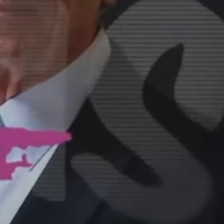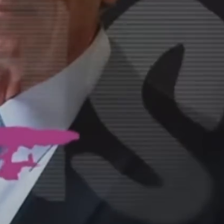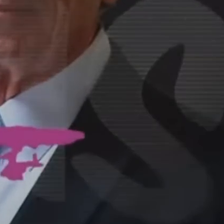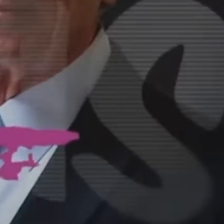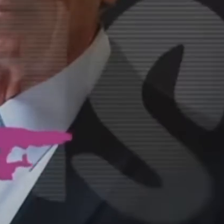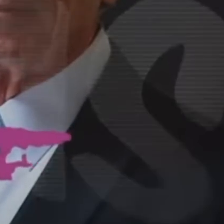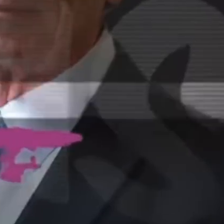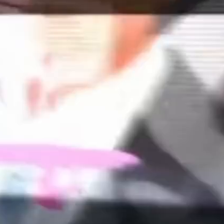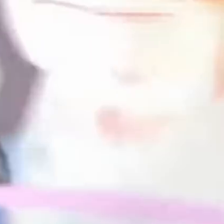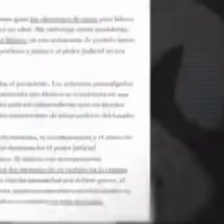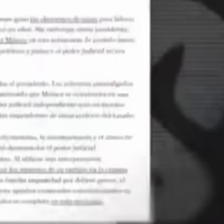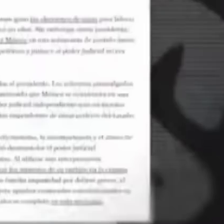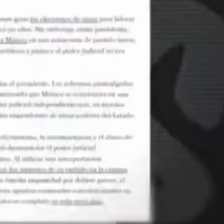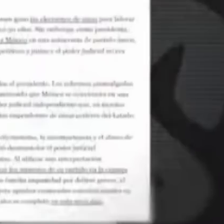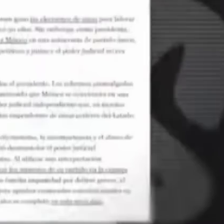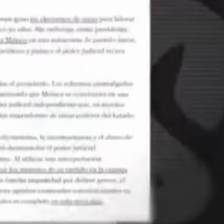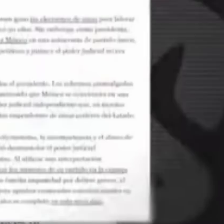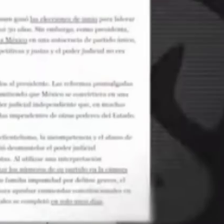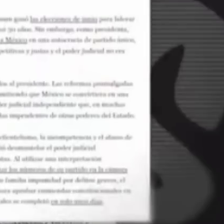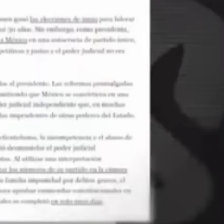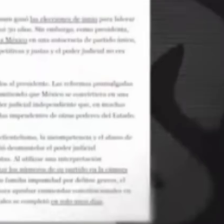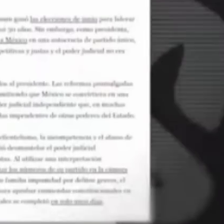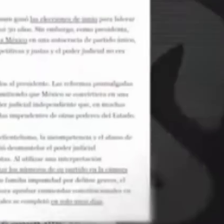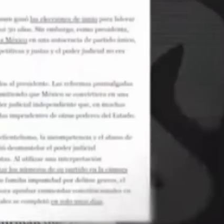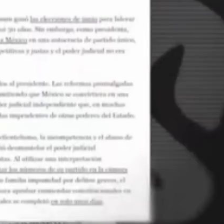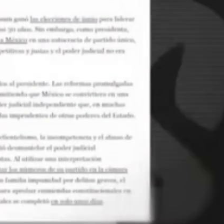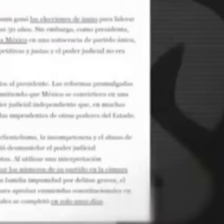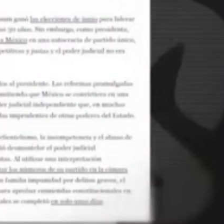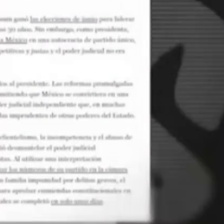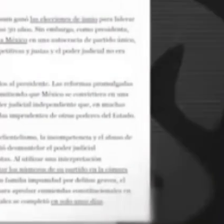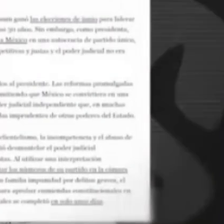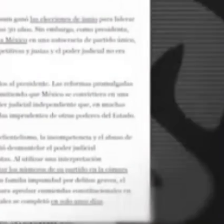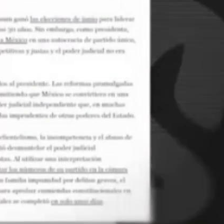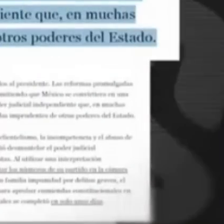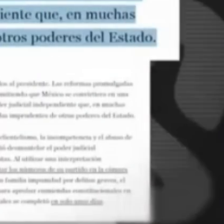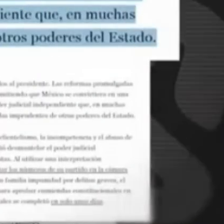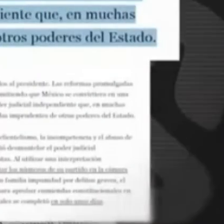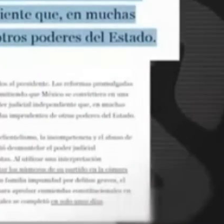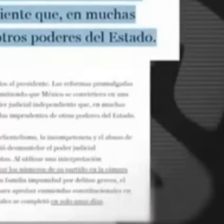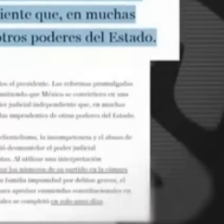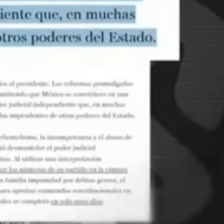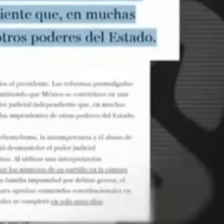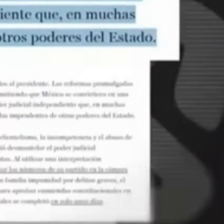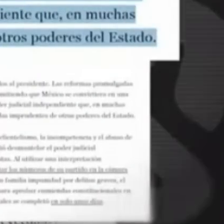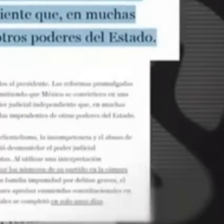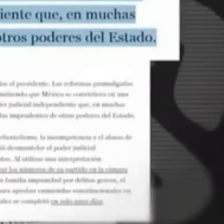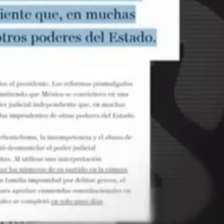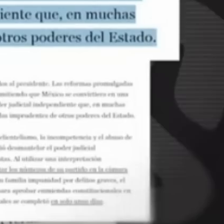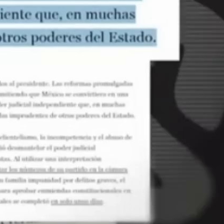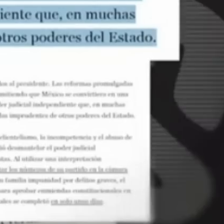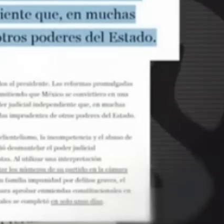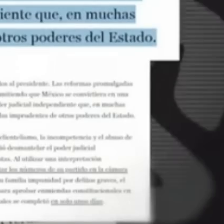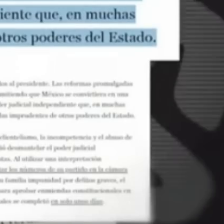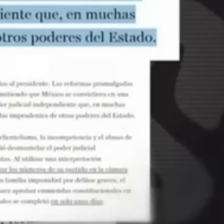la división de poderes. El 1 de noviembre de 2024, Ernesto Zedillo publicó un artículo en el Washington Post en el que asegura que con su reforma de